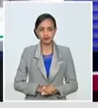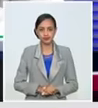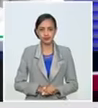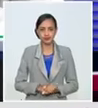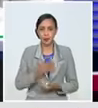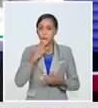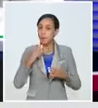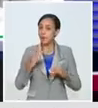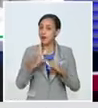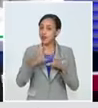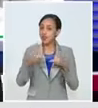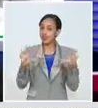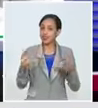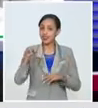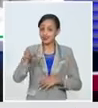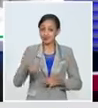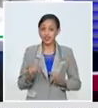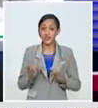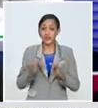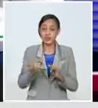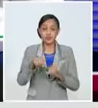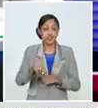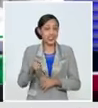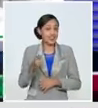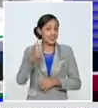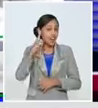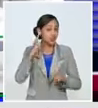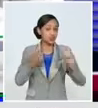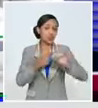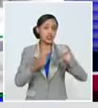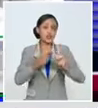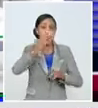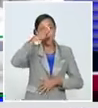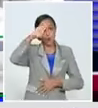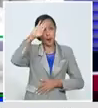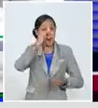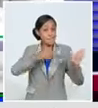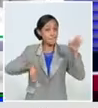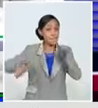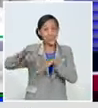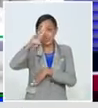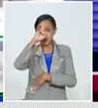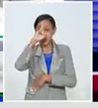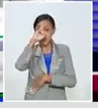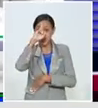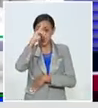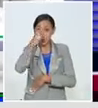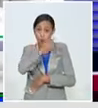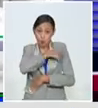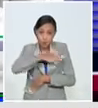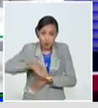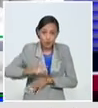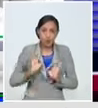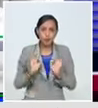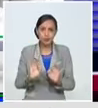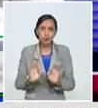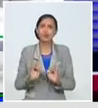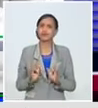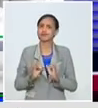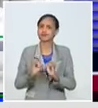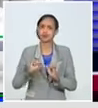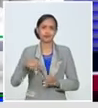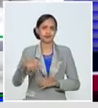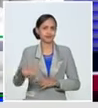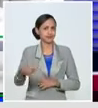Buenos días. El sistema de la radio, la televisión cubana y el Ministerio de Salud Pública ofrecen como cada mañana